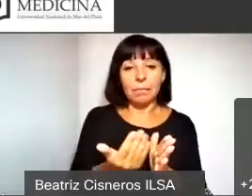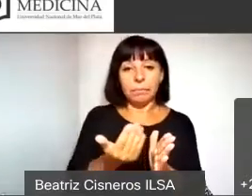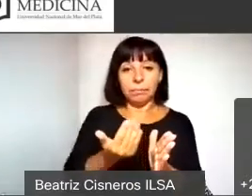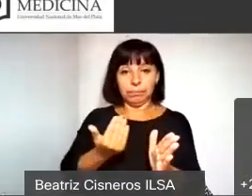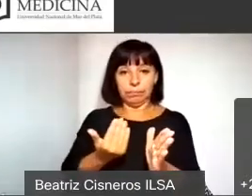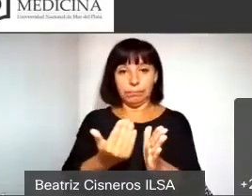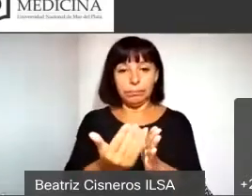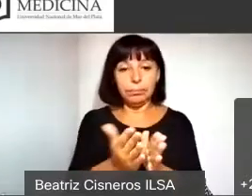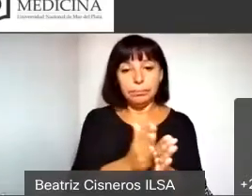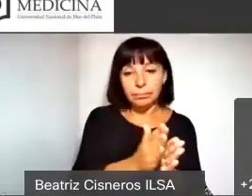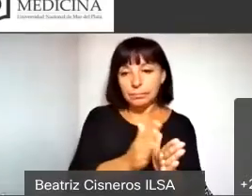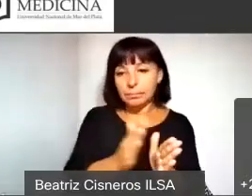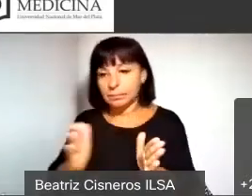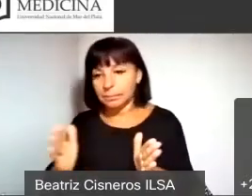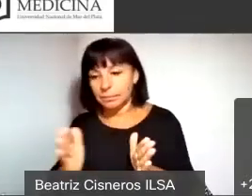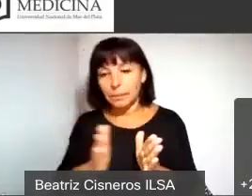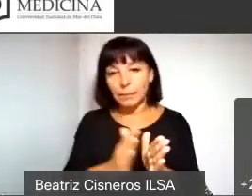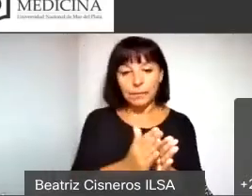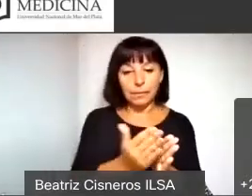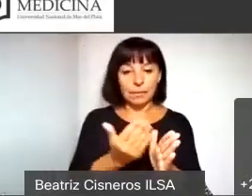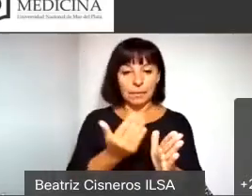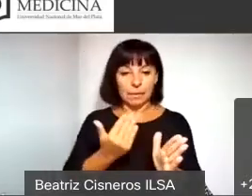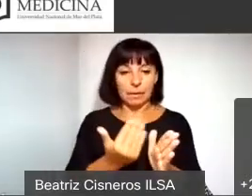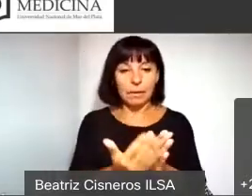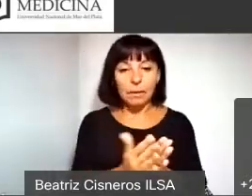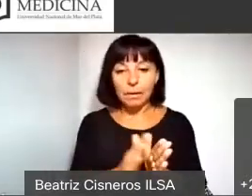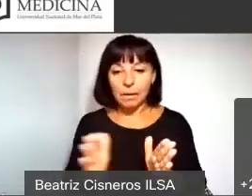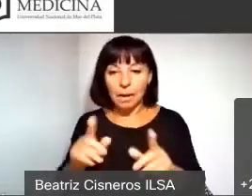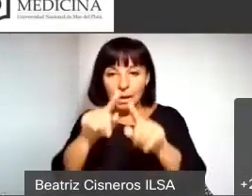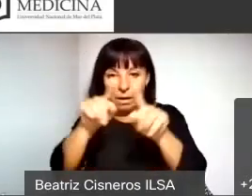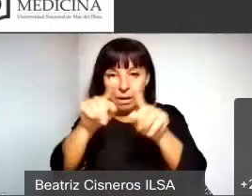izquierda a derecha, ¿sí? Se mueve en esa hemicapa.